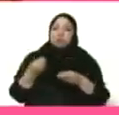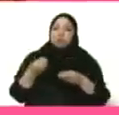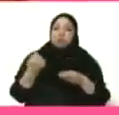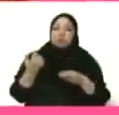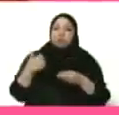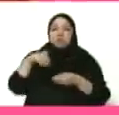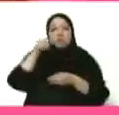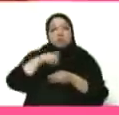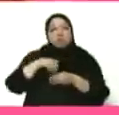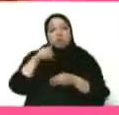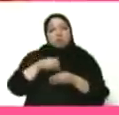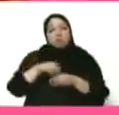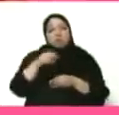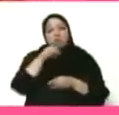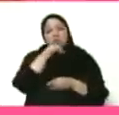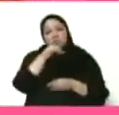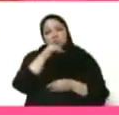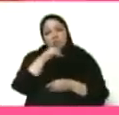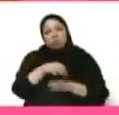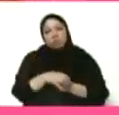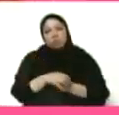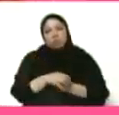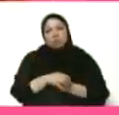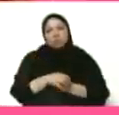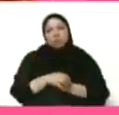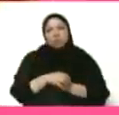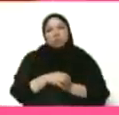electos como jefes y jefas de